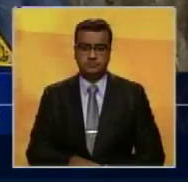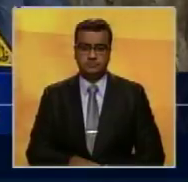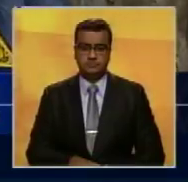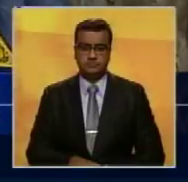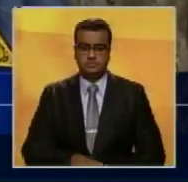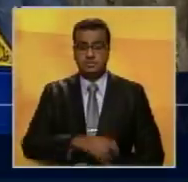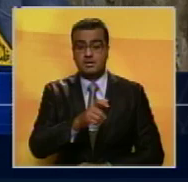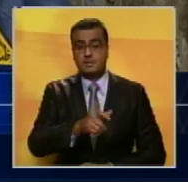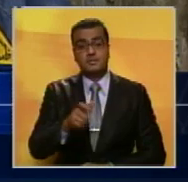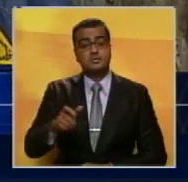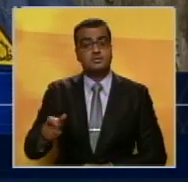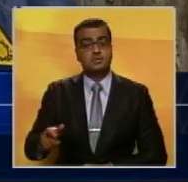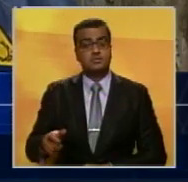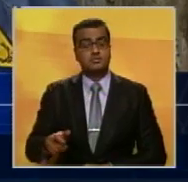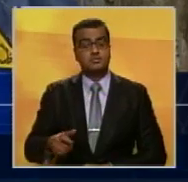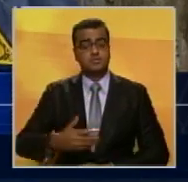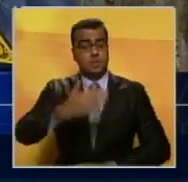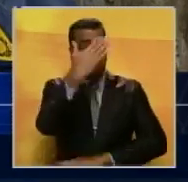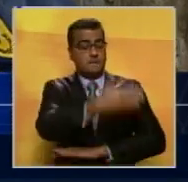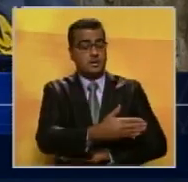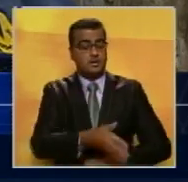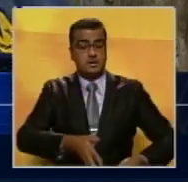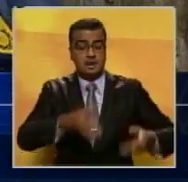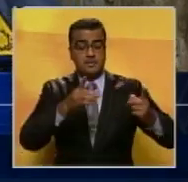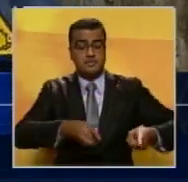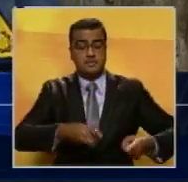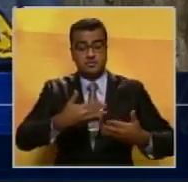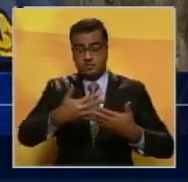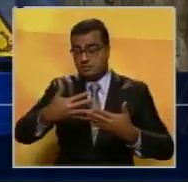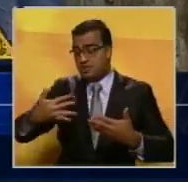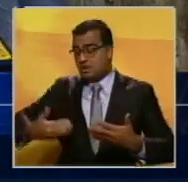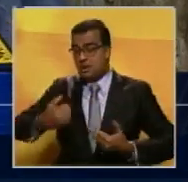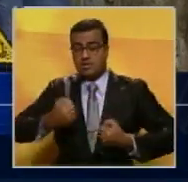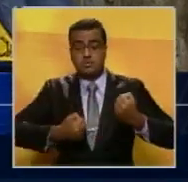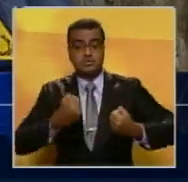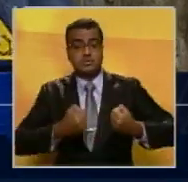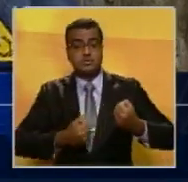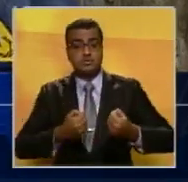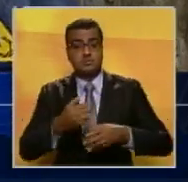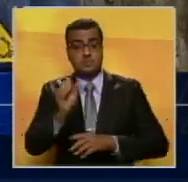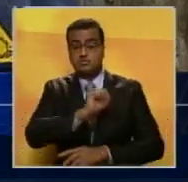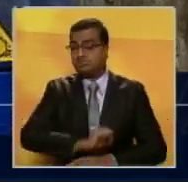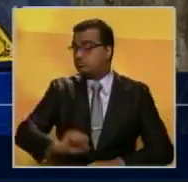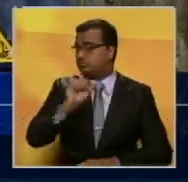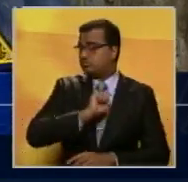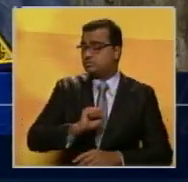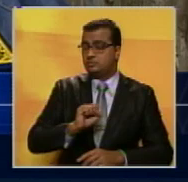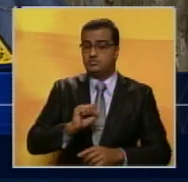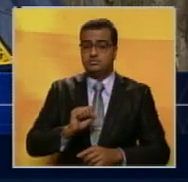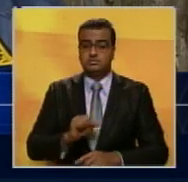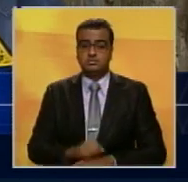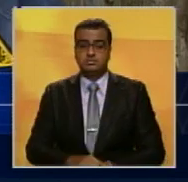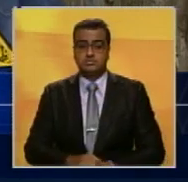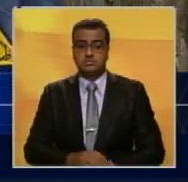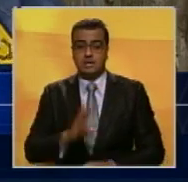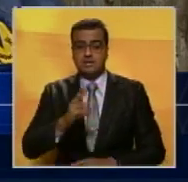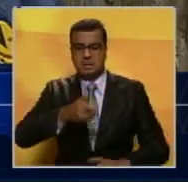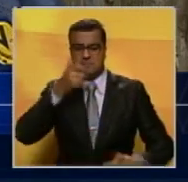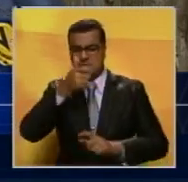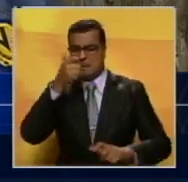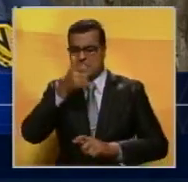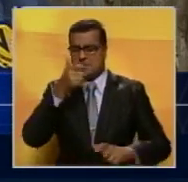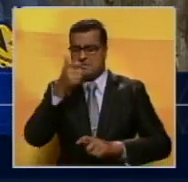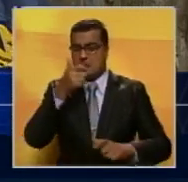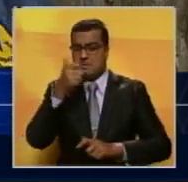Los delincuentes le atravesaron un palo en la vía y él fue a retroceder y producto de ese retroceso le impactan 6 tiros y